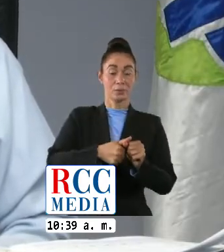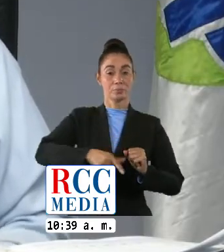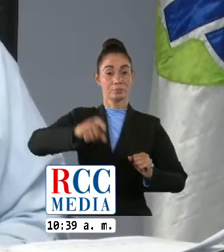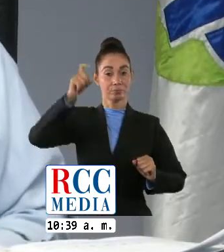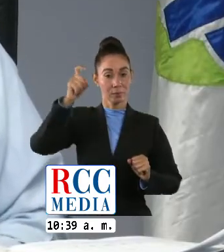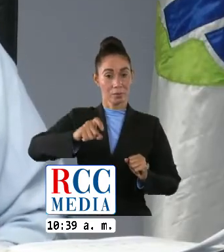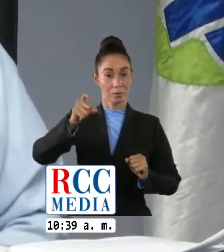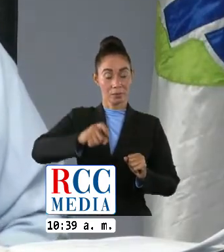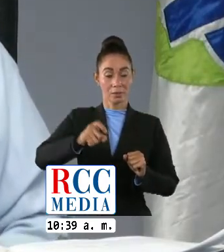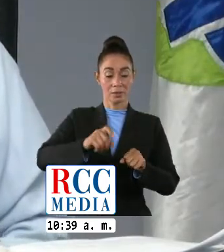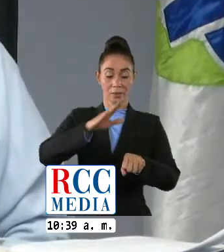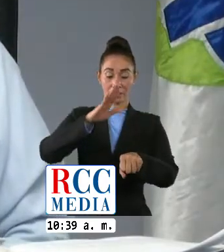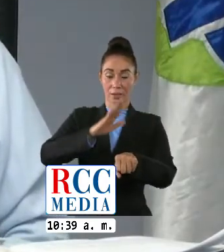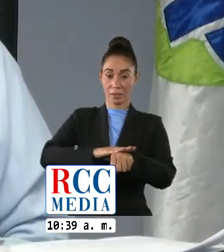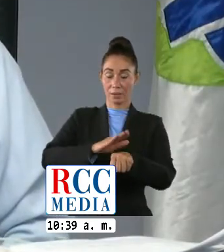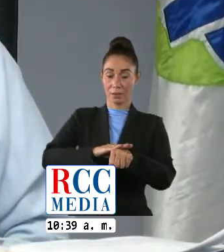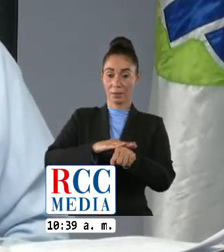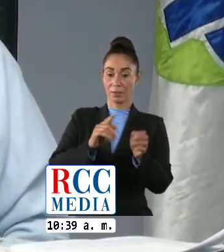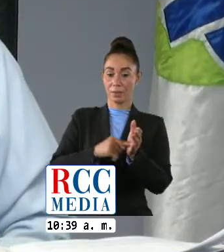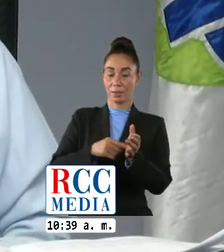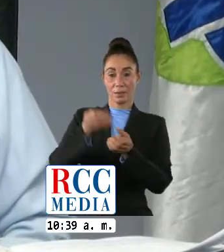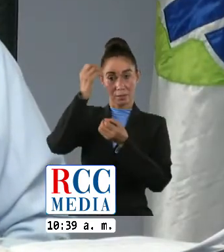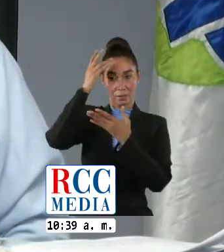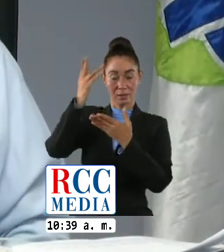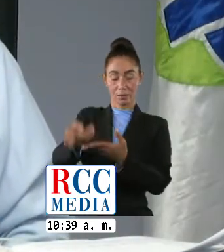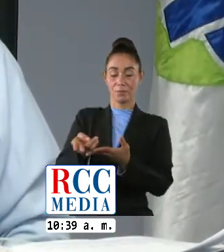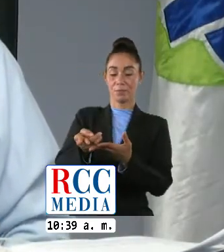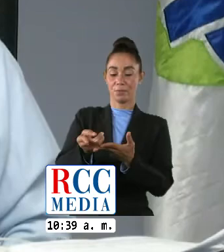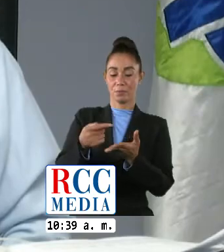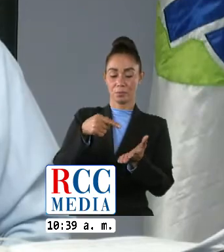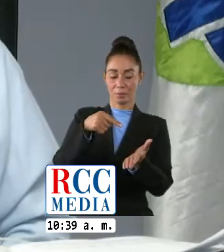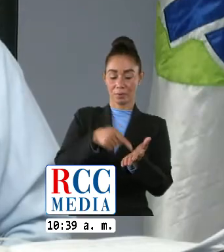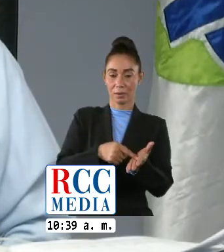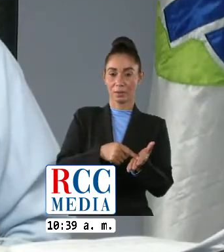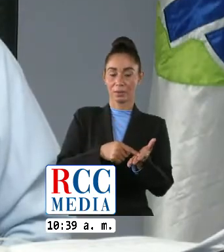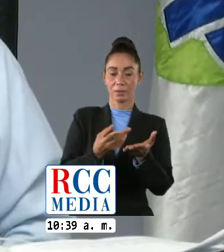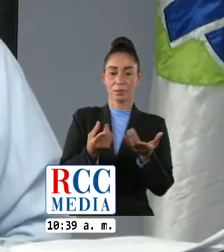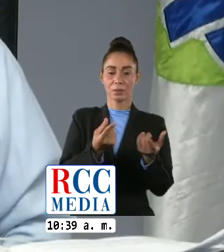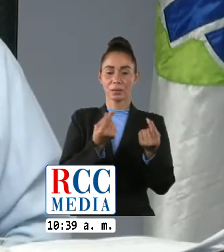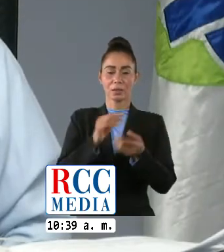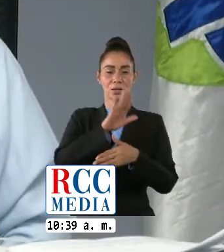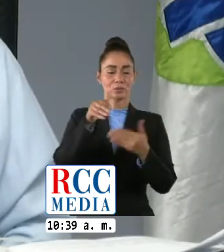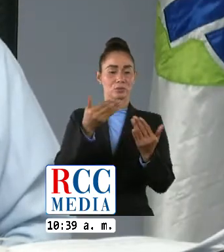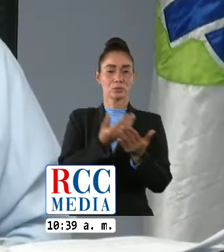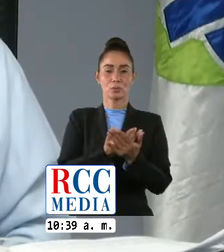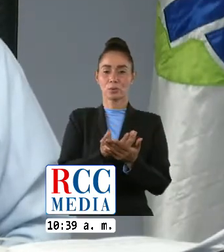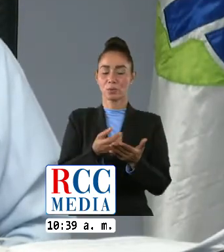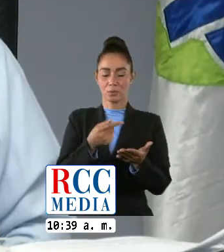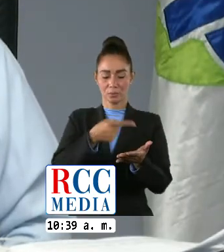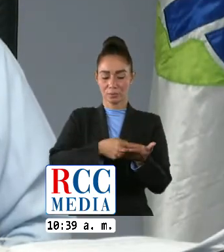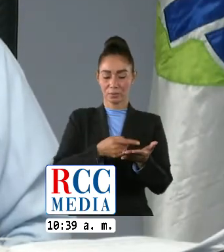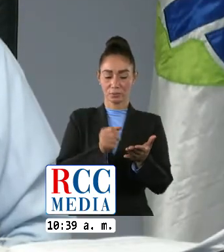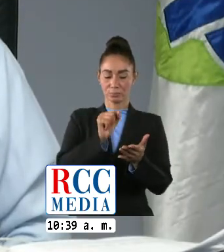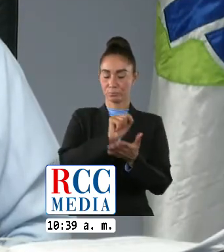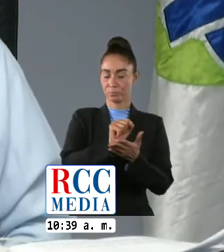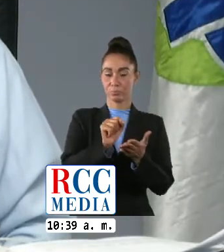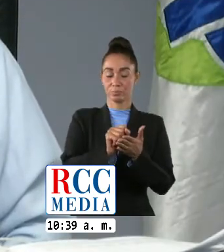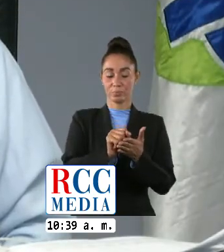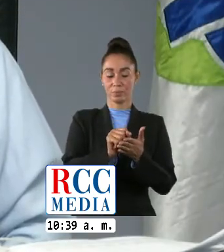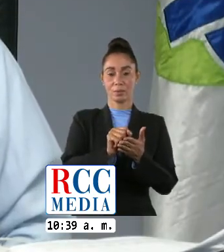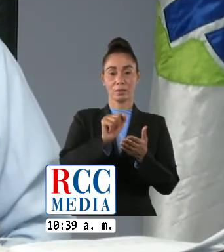obligatoriedad de reporte en 24 horas de las incidencias que corresponden al